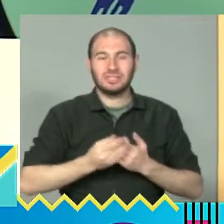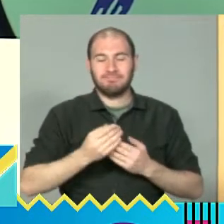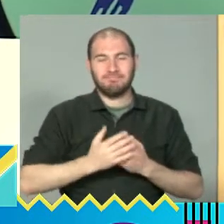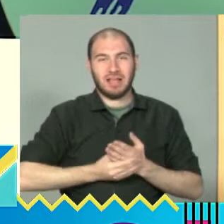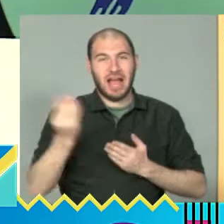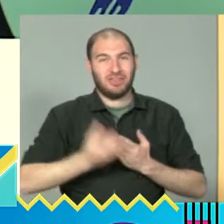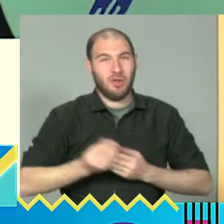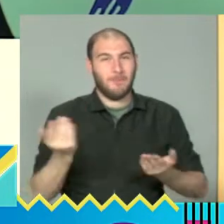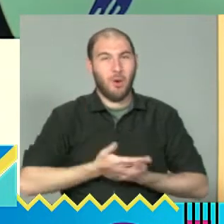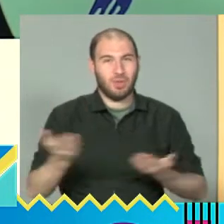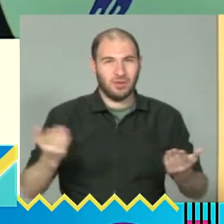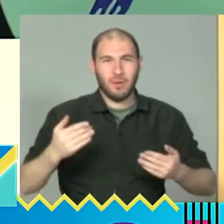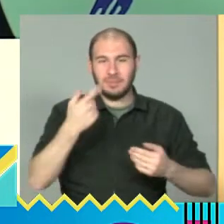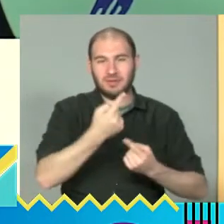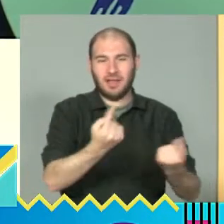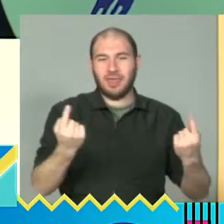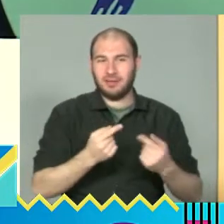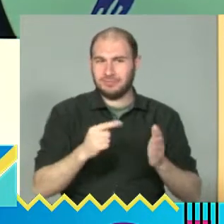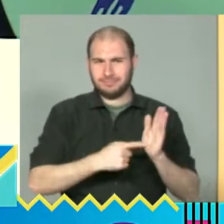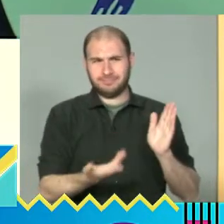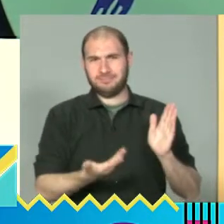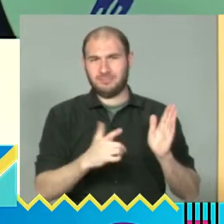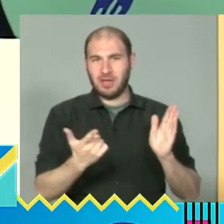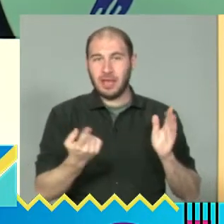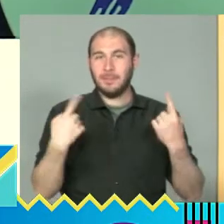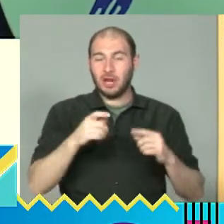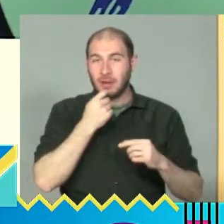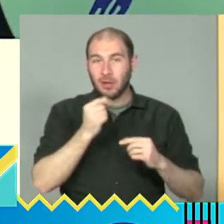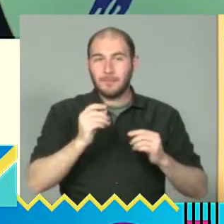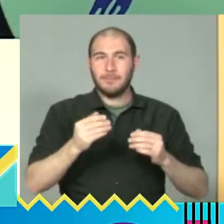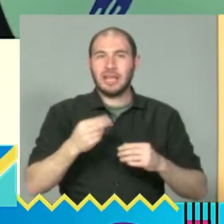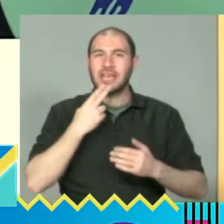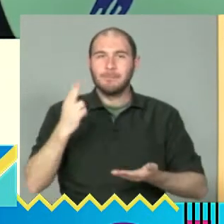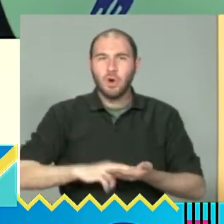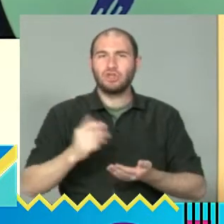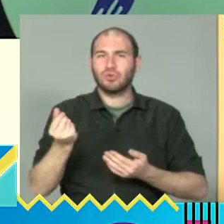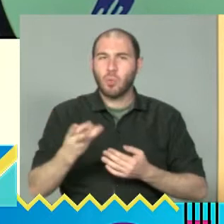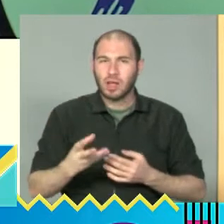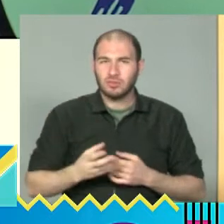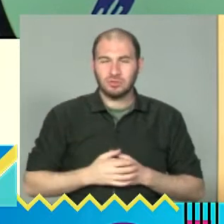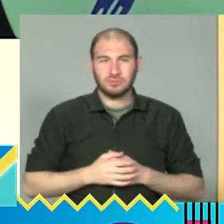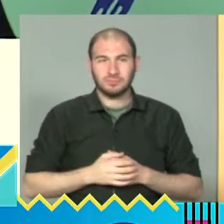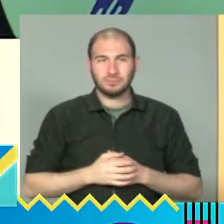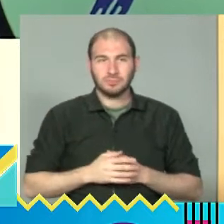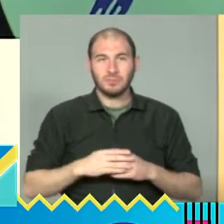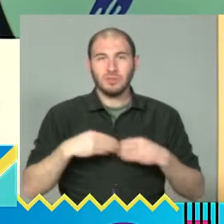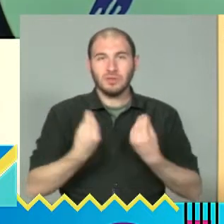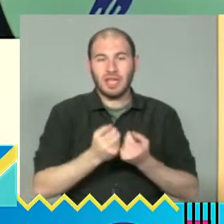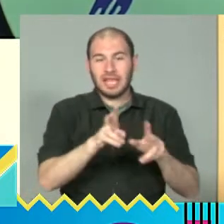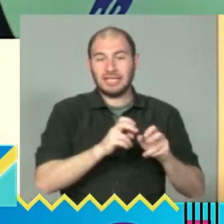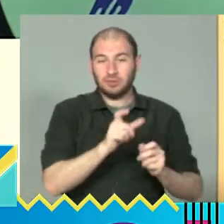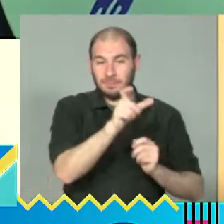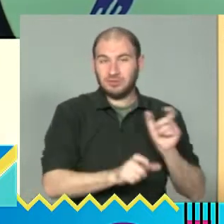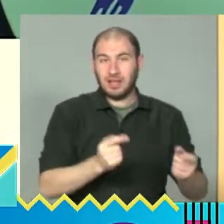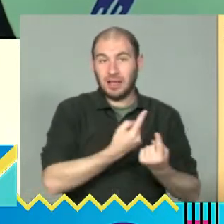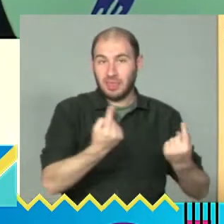público tiene que ver en los bolsillos de cada persona. Pero, por ejemplo, si vos medís la presión tributaria sobre los ingresos personales